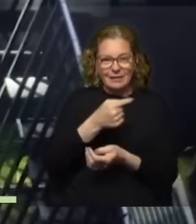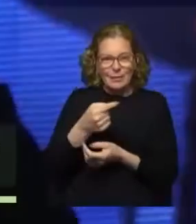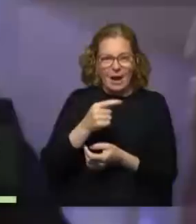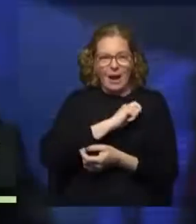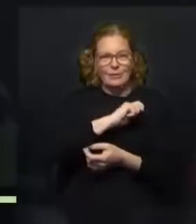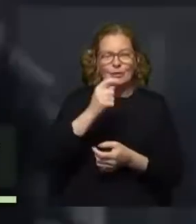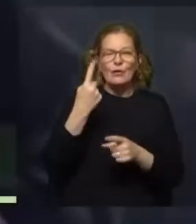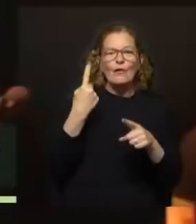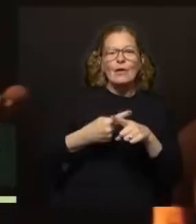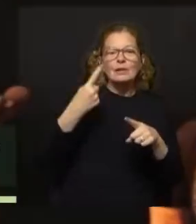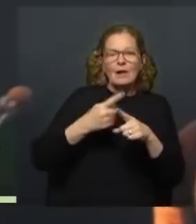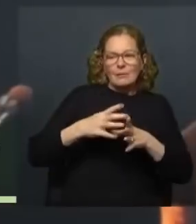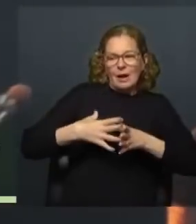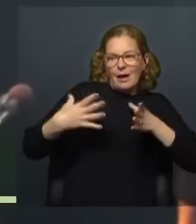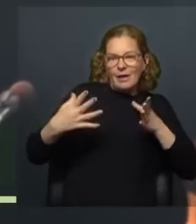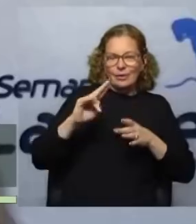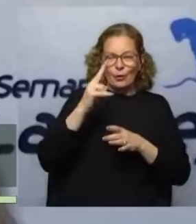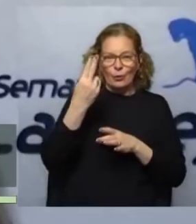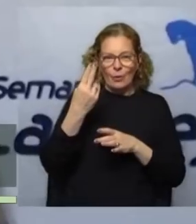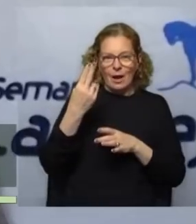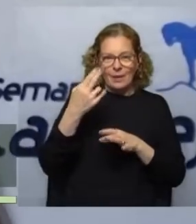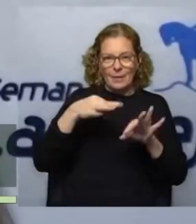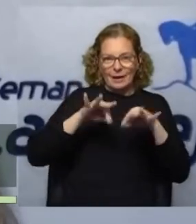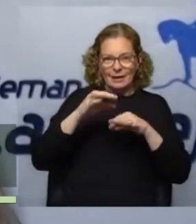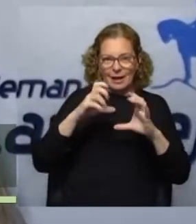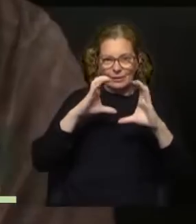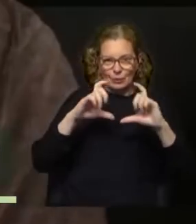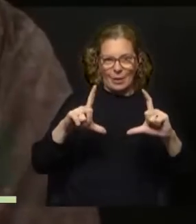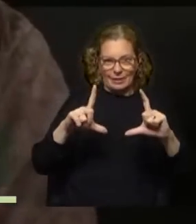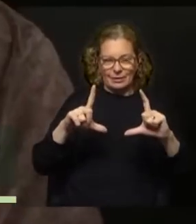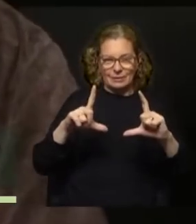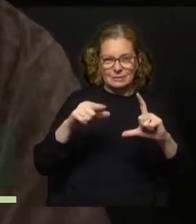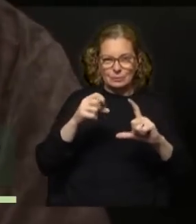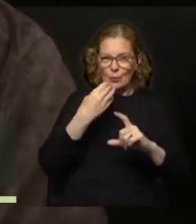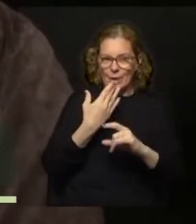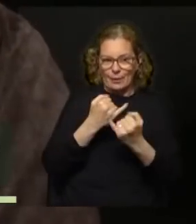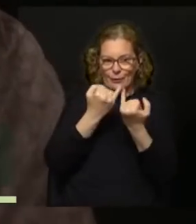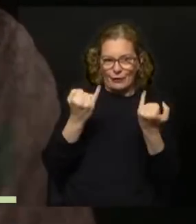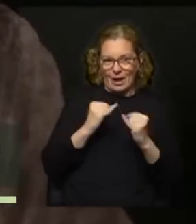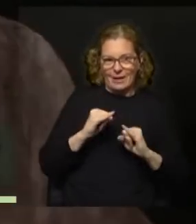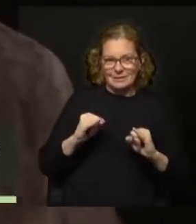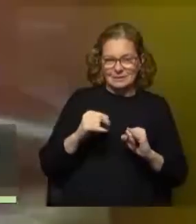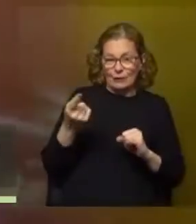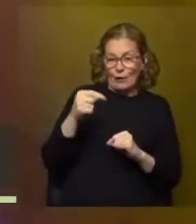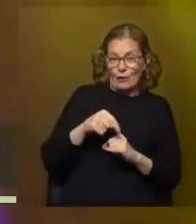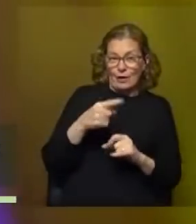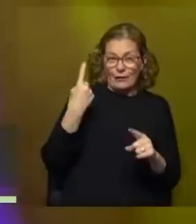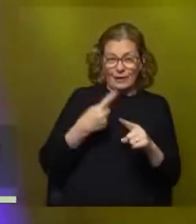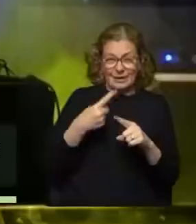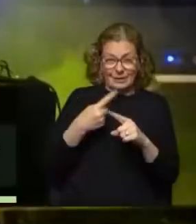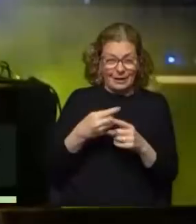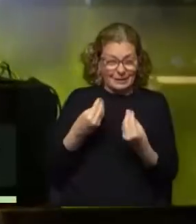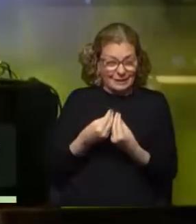uno de los festivales más grandes del país el mercado en el calendario anual de eventos Sí bueno muy feliz de volver nuevamente a este festival que tiene tantas